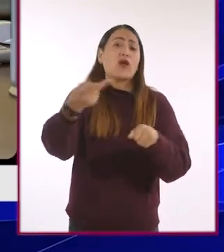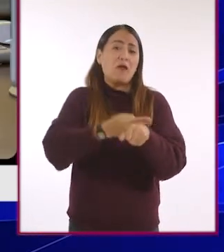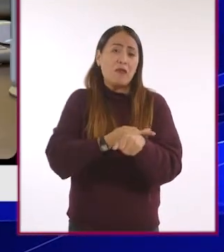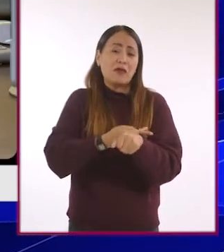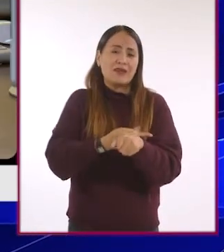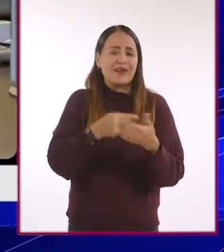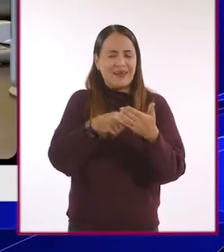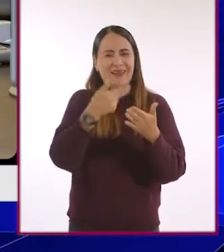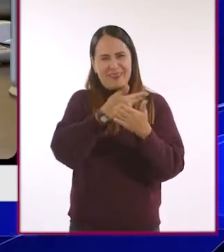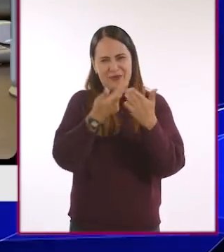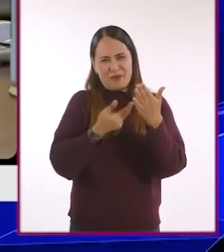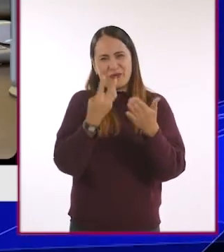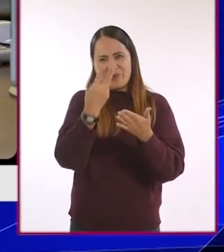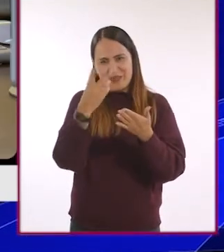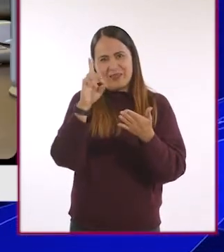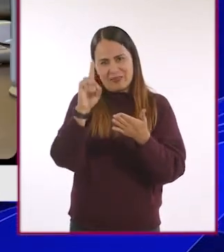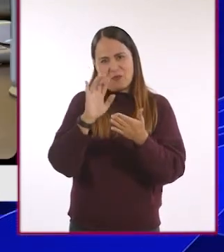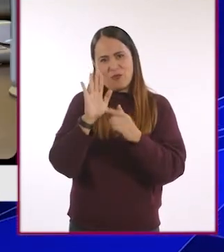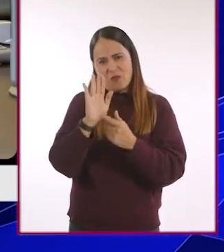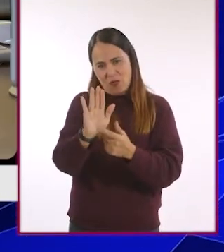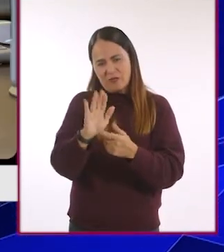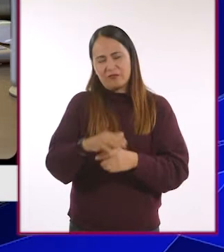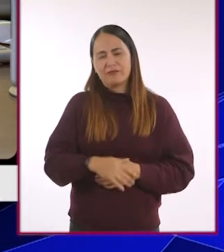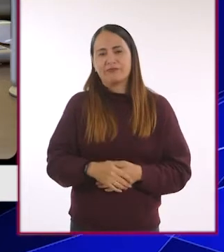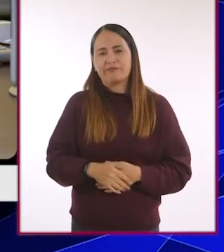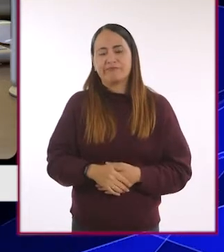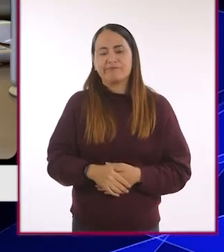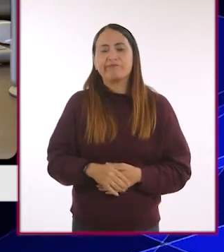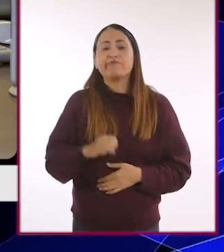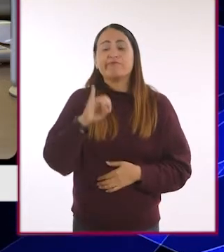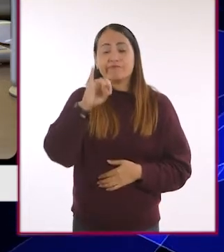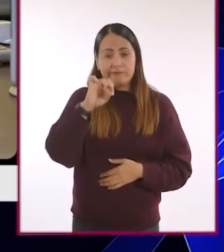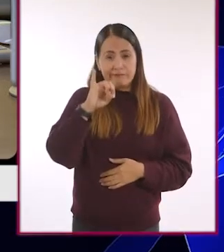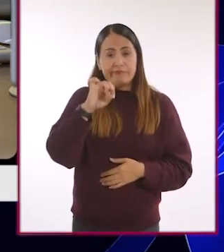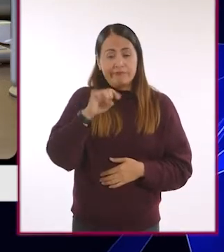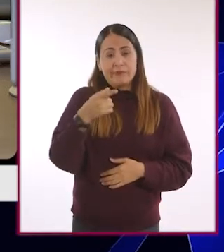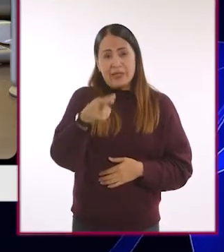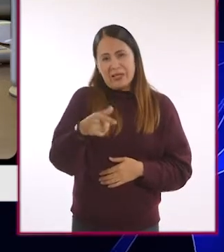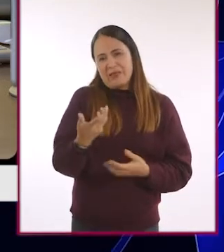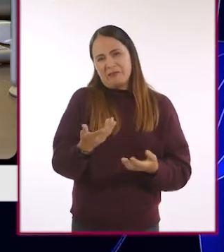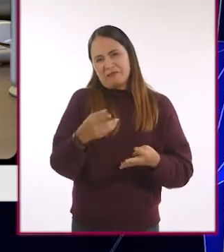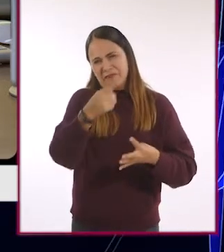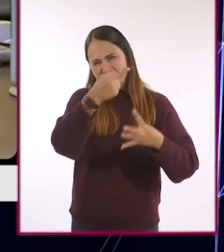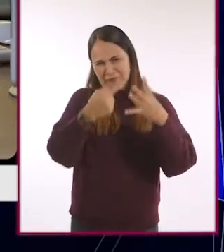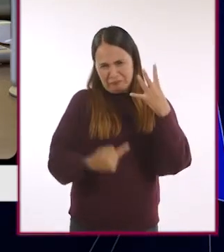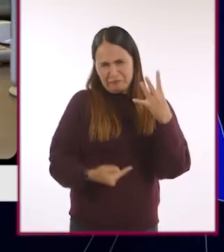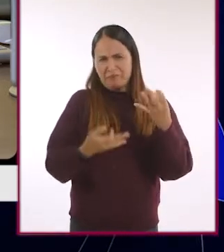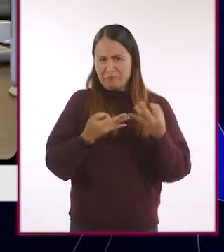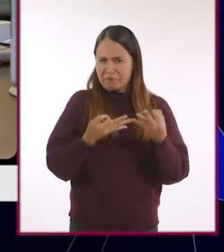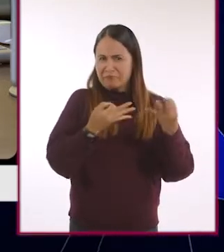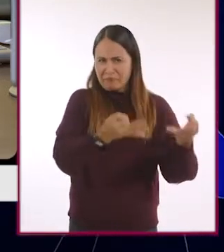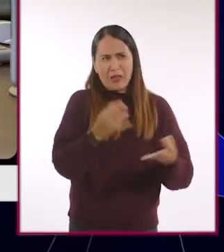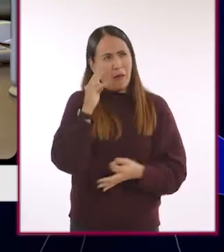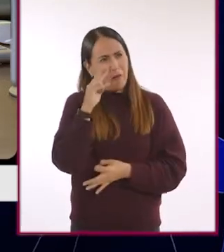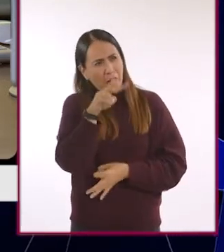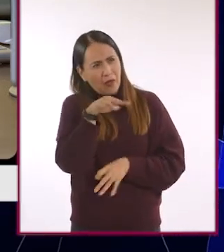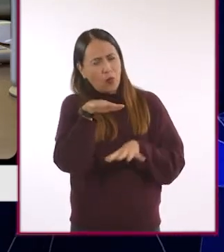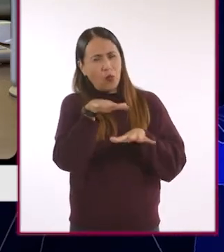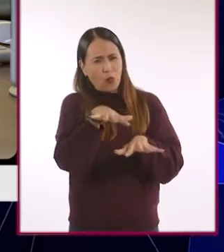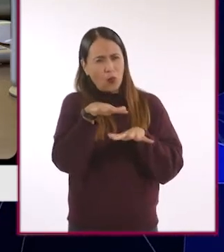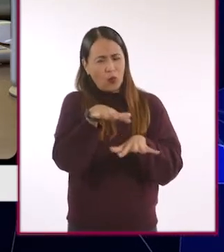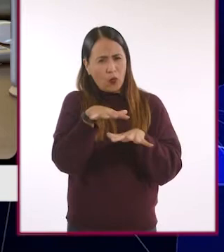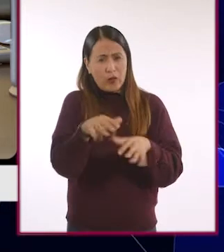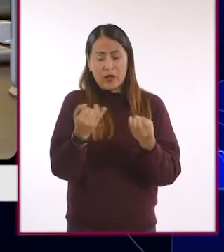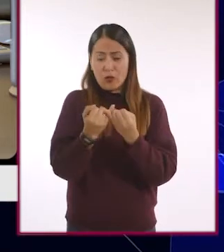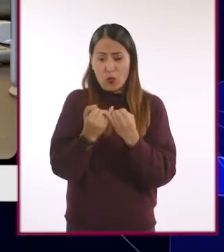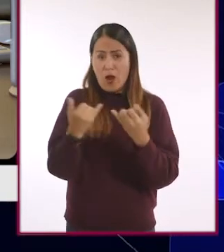Claro, sí, totalmente. Oye, el mundo de la animación y los efectos visuales es muy atractivo visualmente, en particular